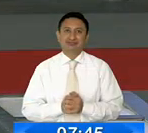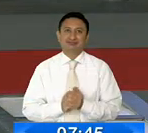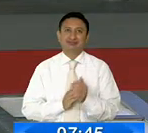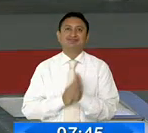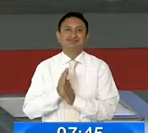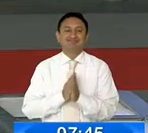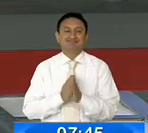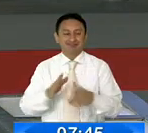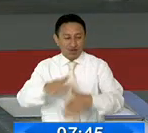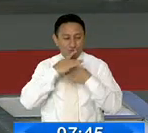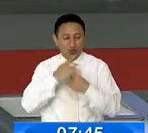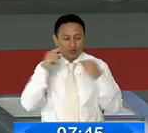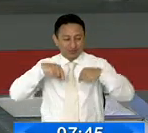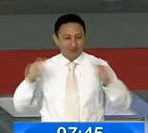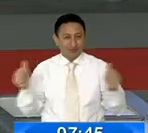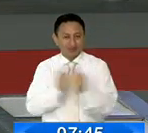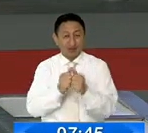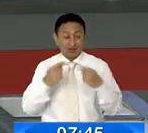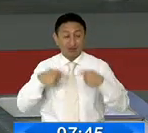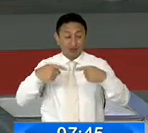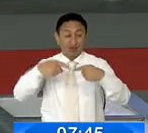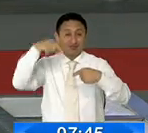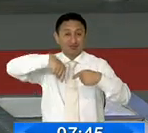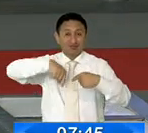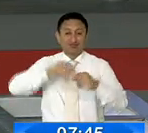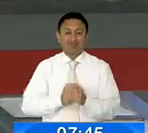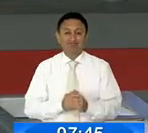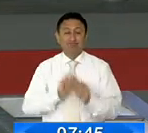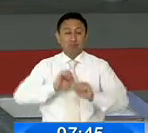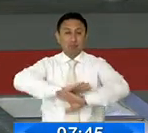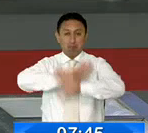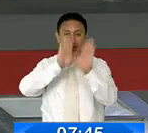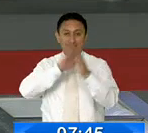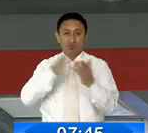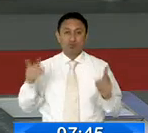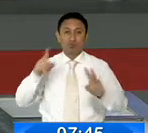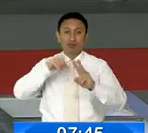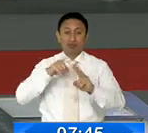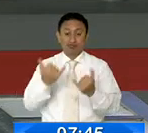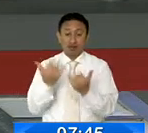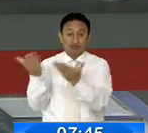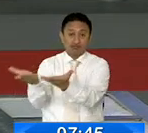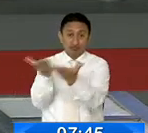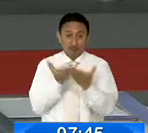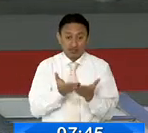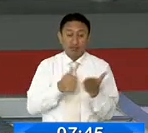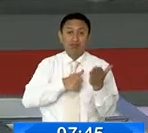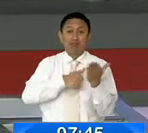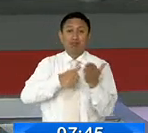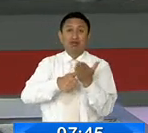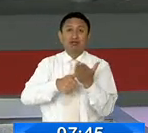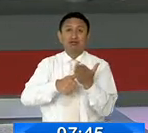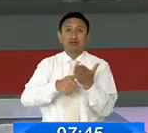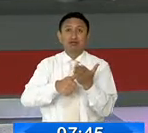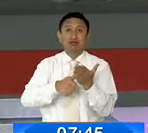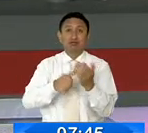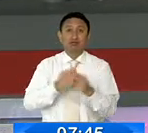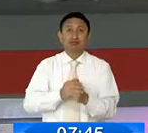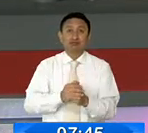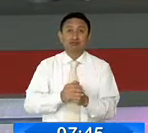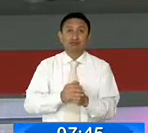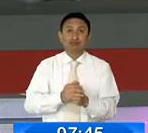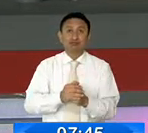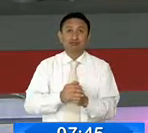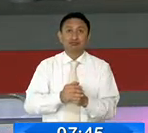Es un placer realmente acompañarles día a día acá en esta edición de la mañana del Comercio TV. Es tiempo de dar la bienvenida al ministro de Energía, René